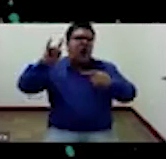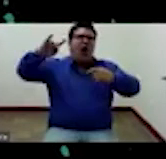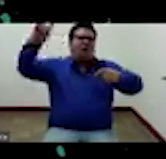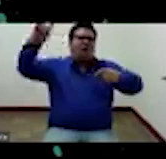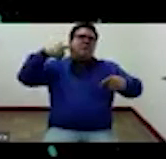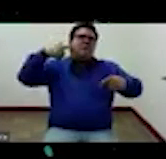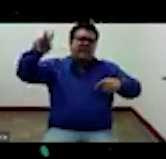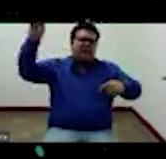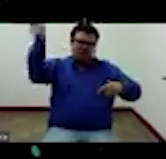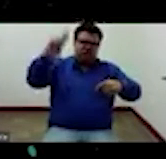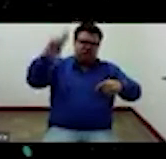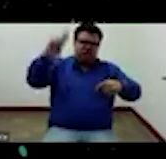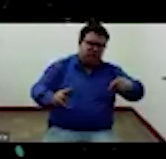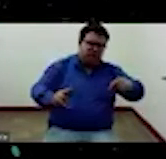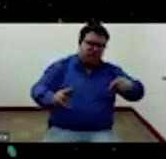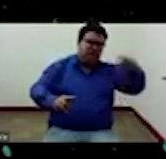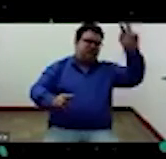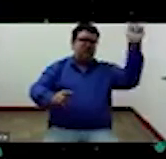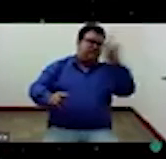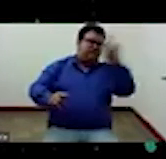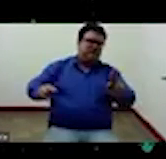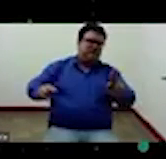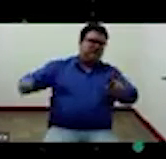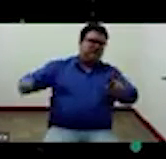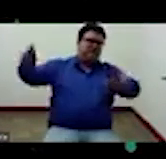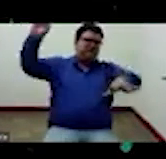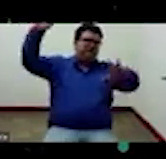encima del balcón.